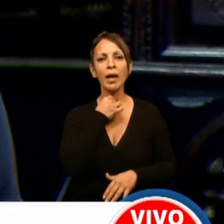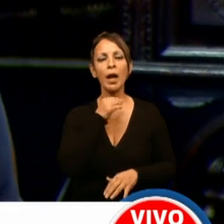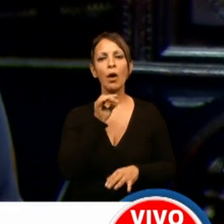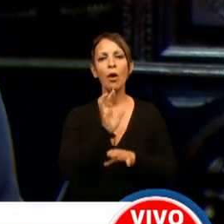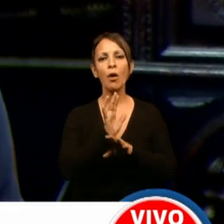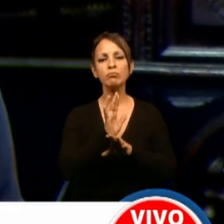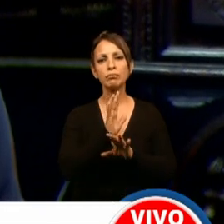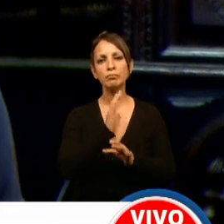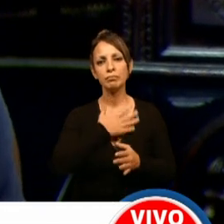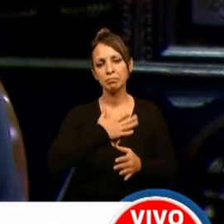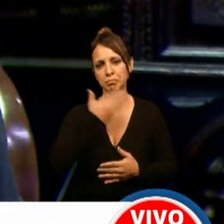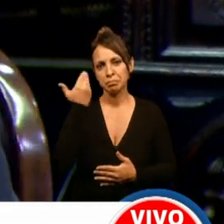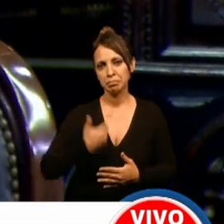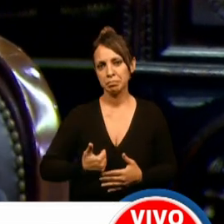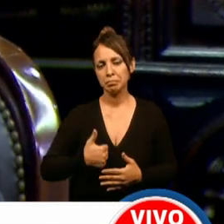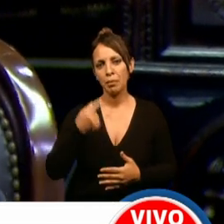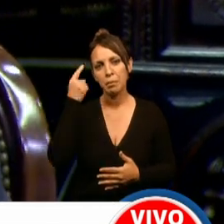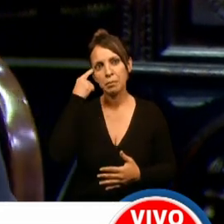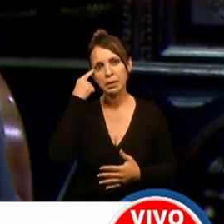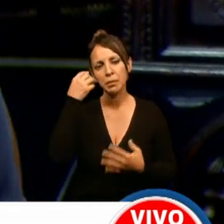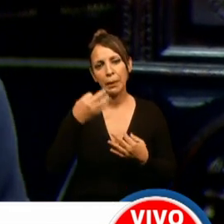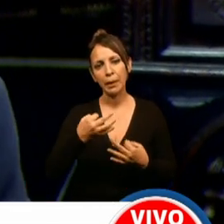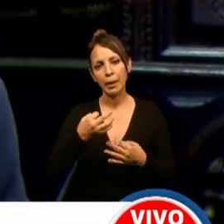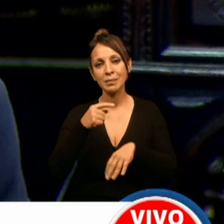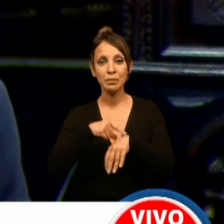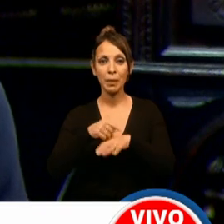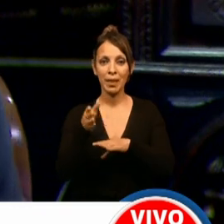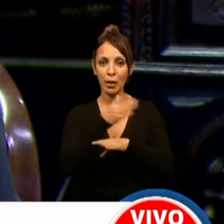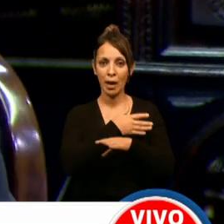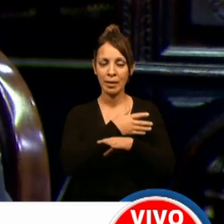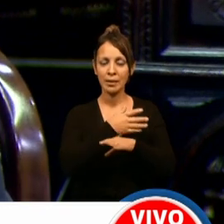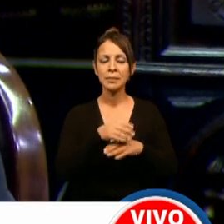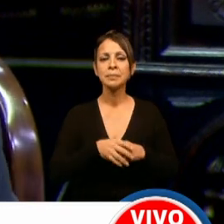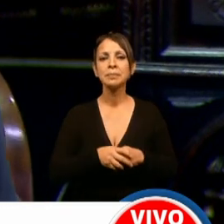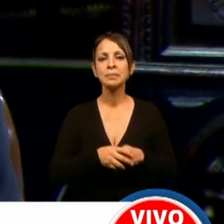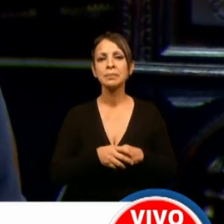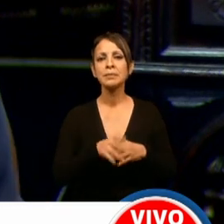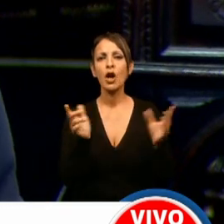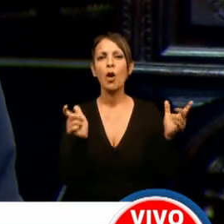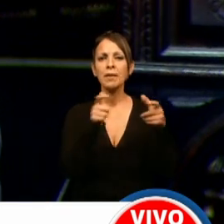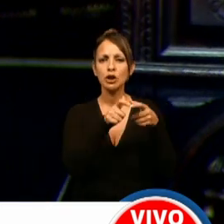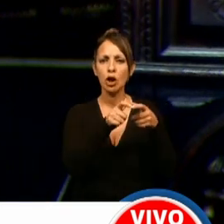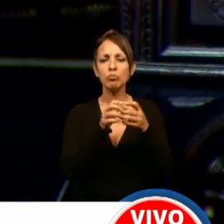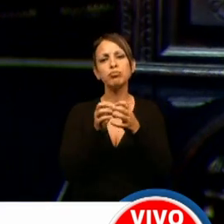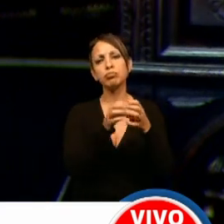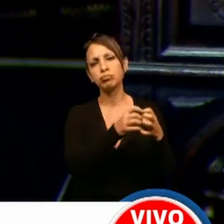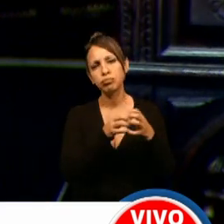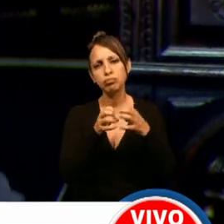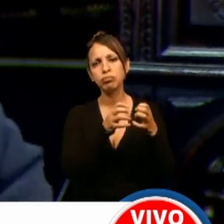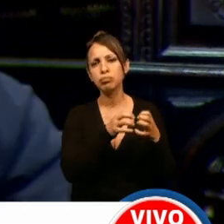en mi caso particular cuando discutimos este proyecto en el seno de el plenario de las comisiones